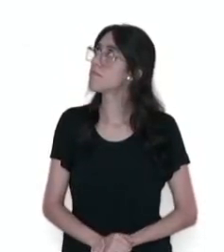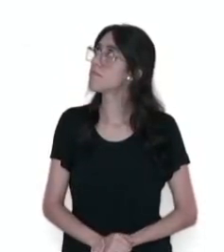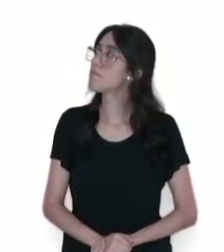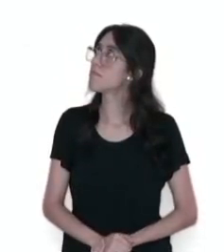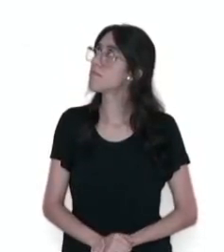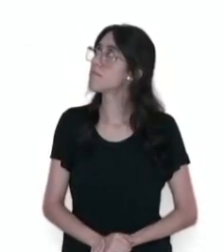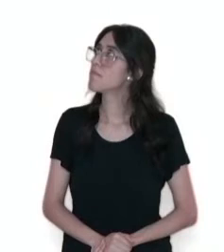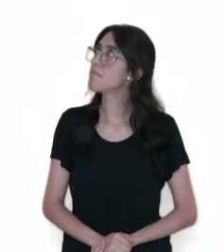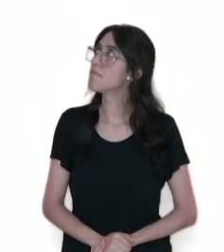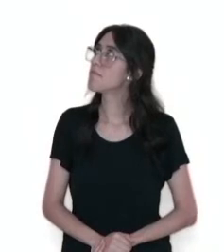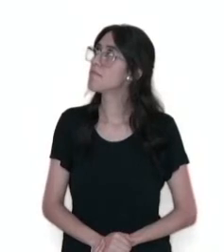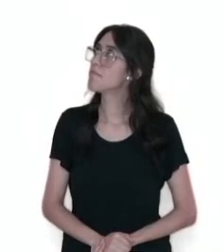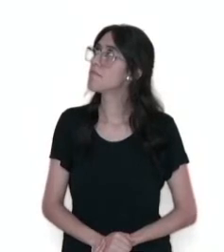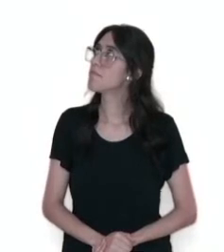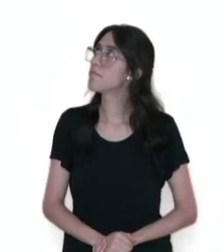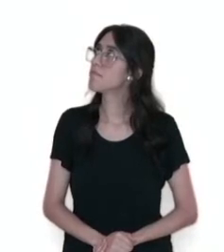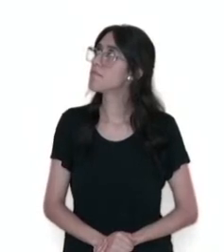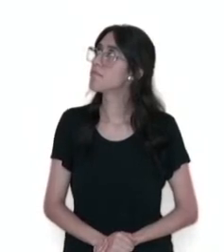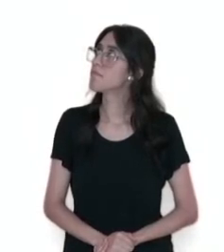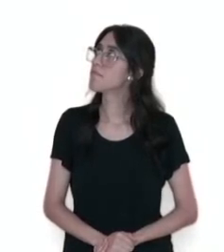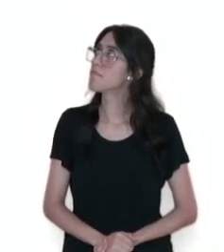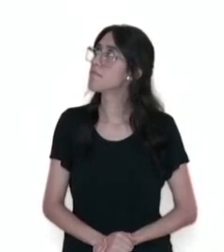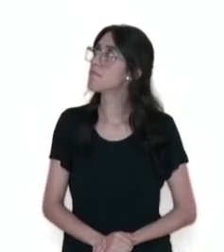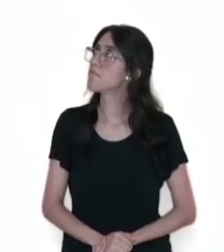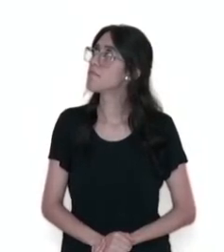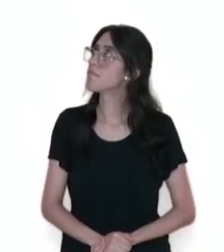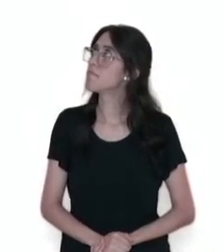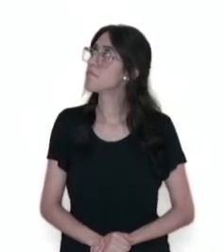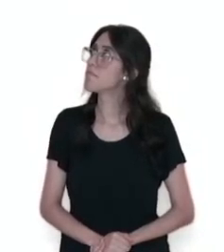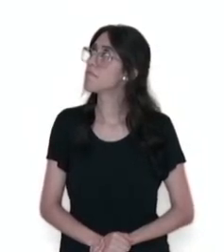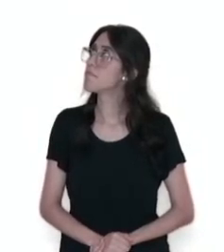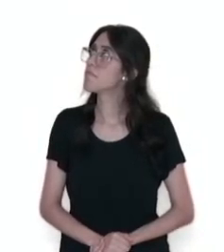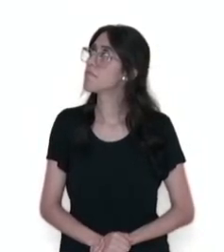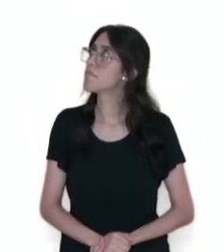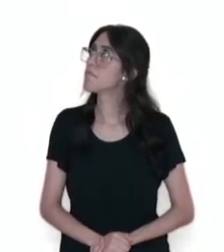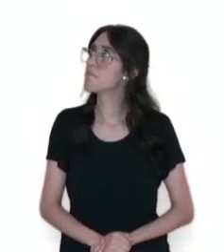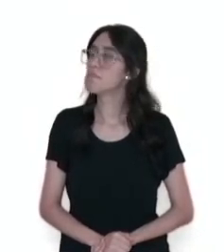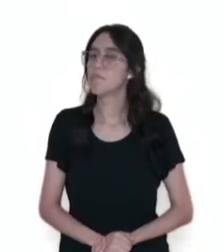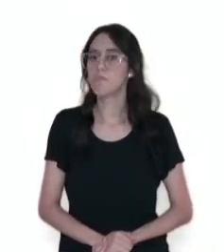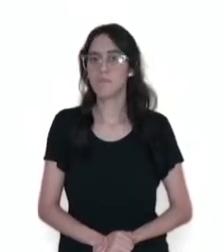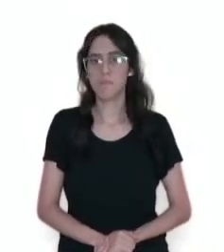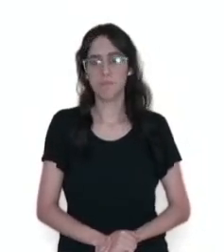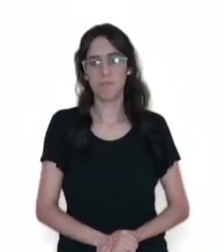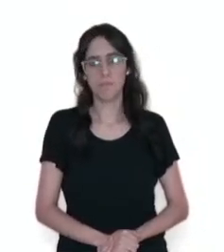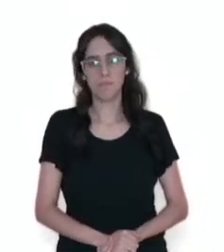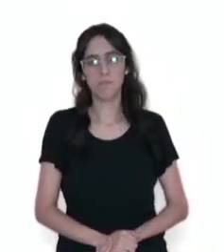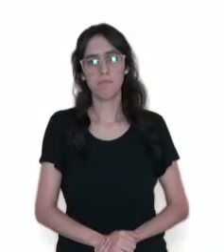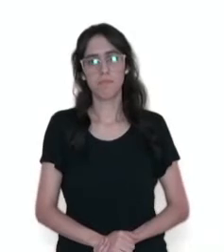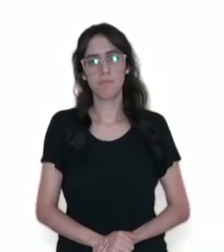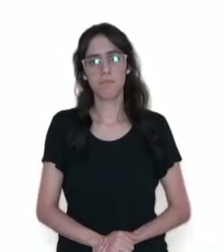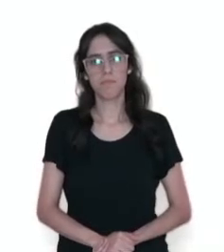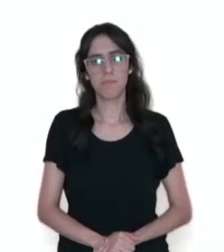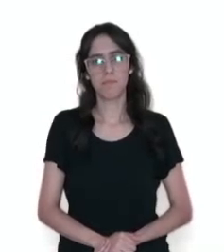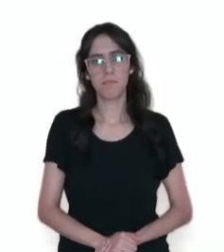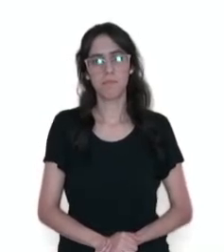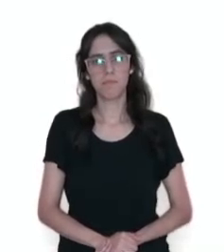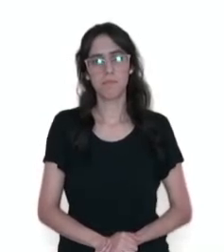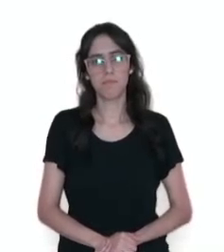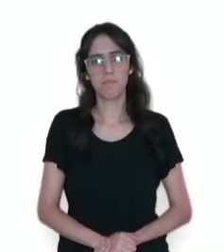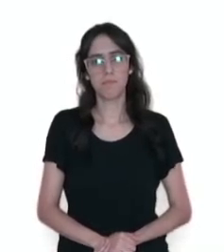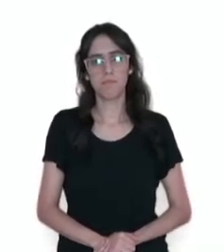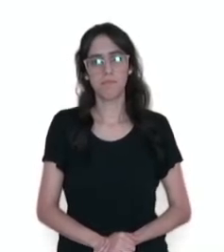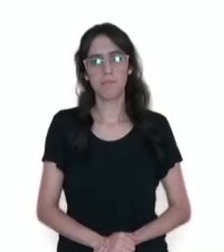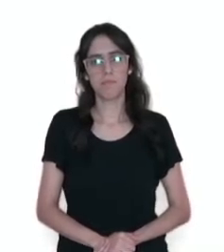un sintagma verbal. El núcleo del sintagma verbal es quien rige los complementos de